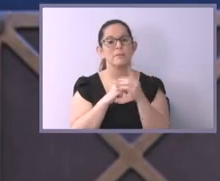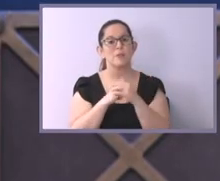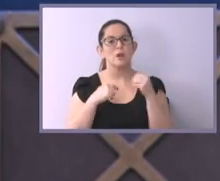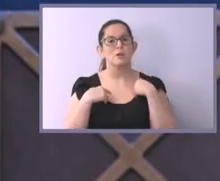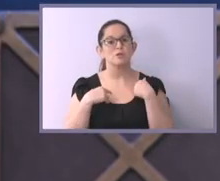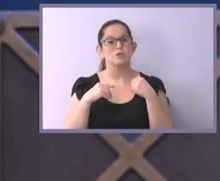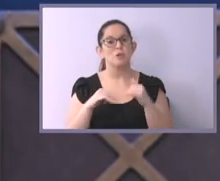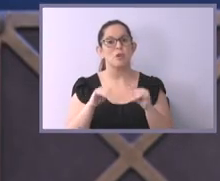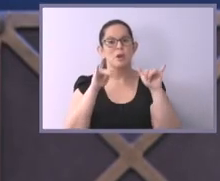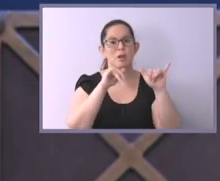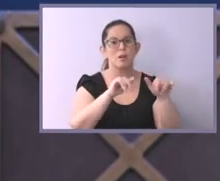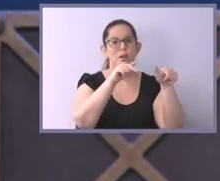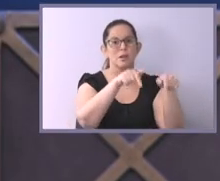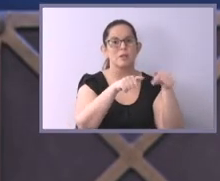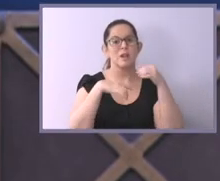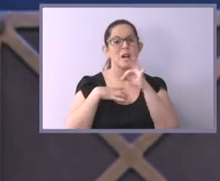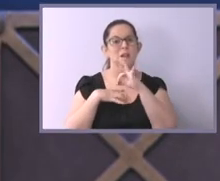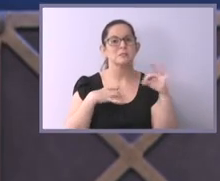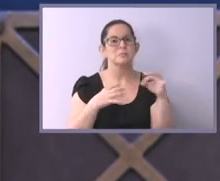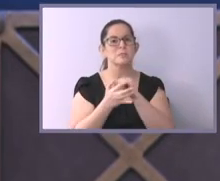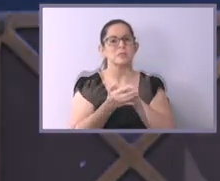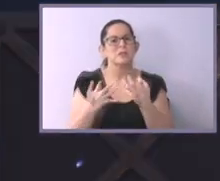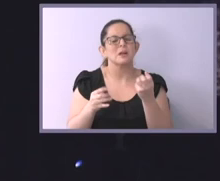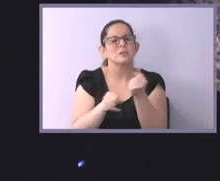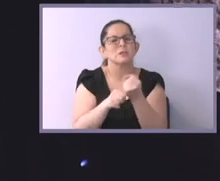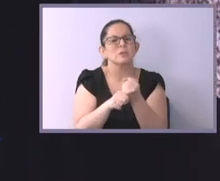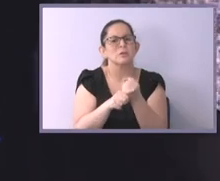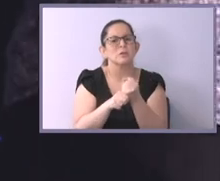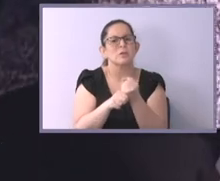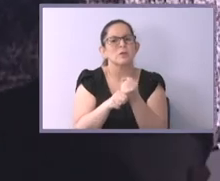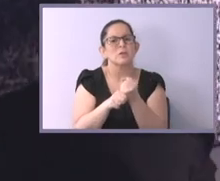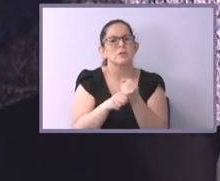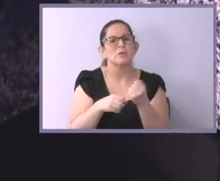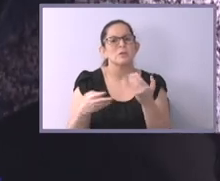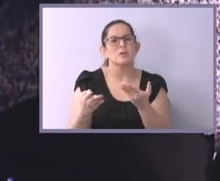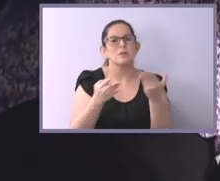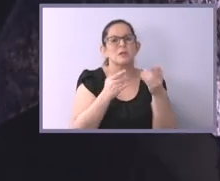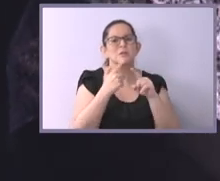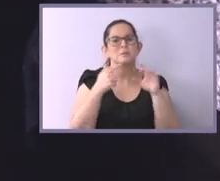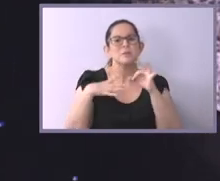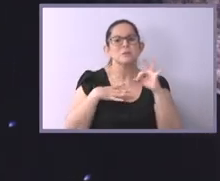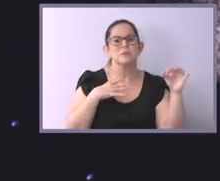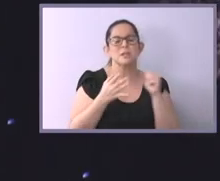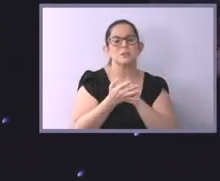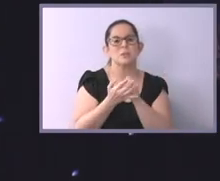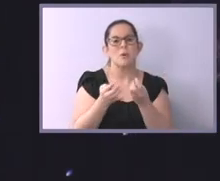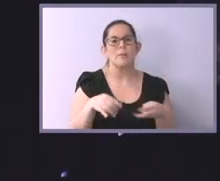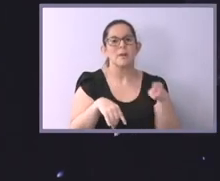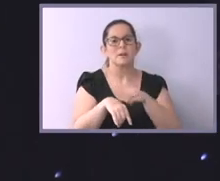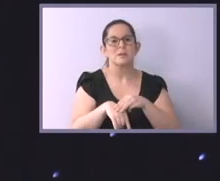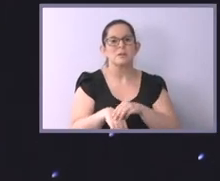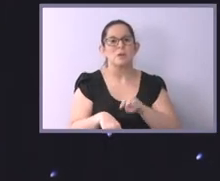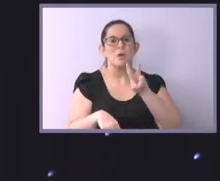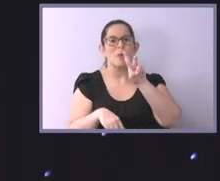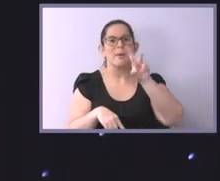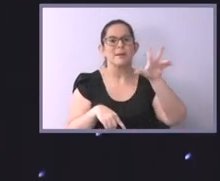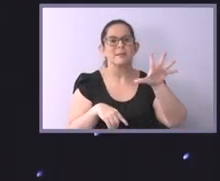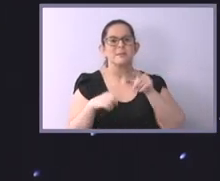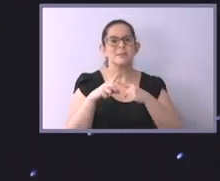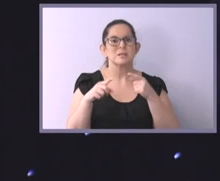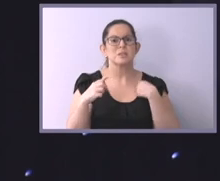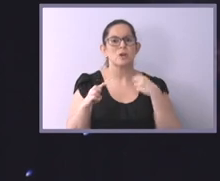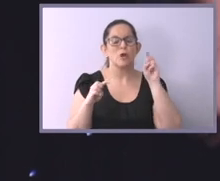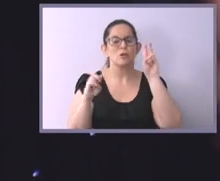yo les dejaré al Espíritu Santo con ustedes. Y él me llevó a Mateo 25. Ahora bien, creo que son dos temas